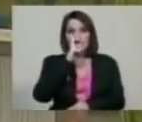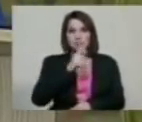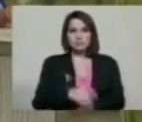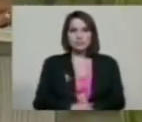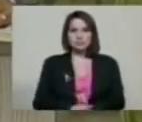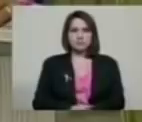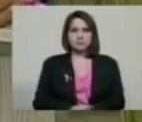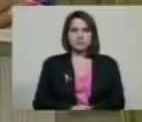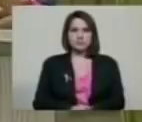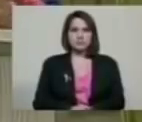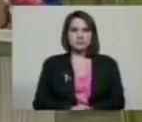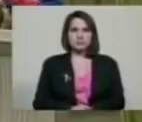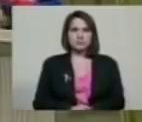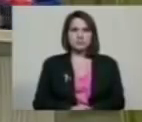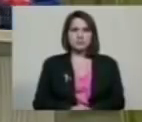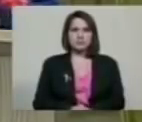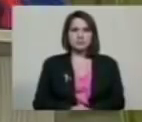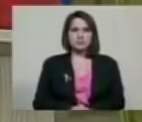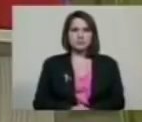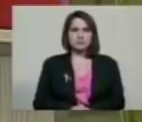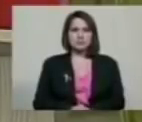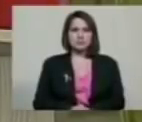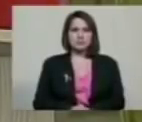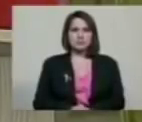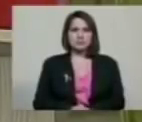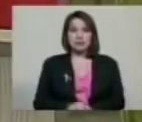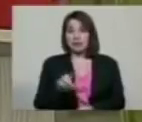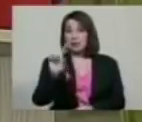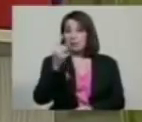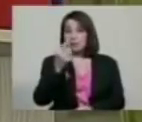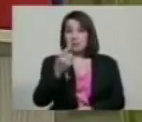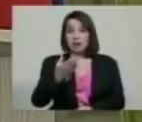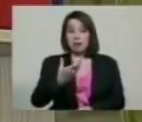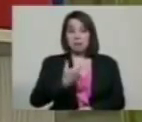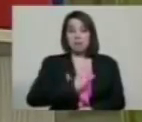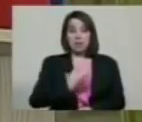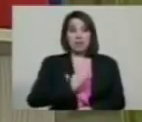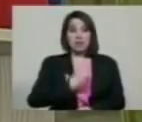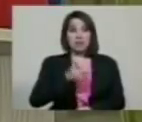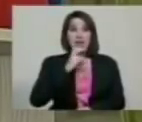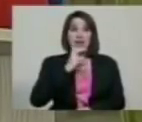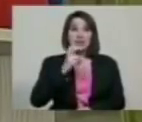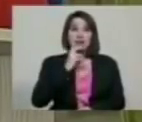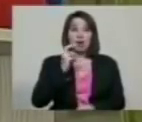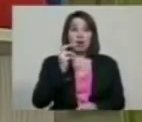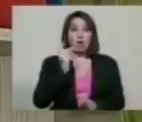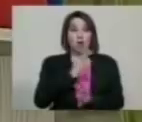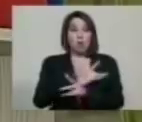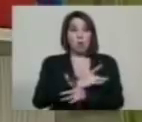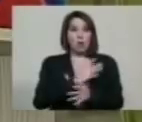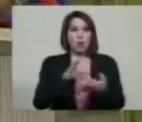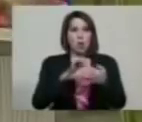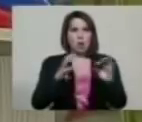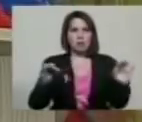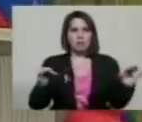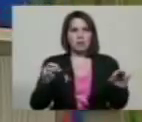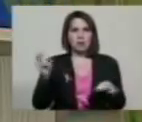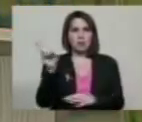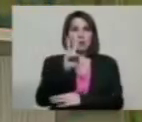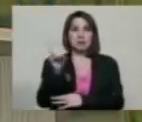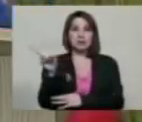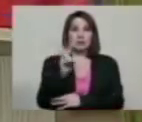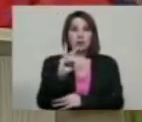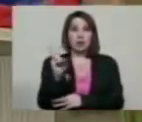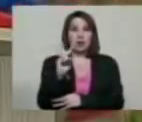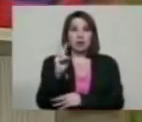y ya había el primer medallista de oro de los Juegos Olímpicos venezolanos, que